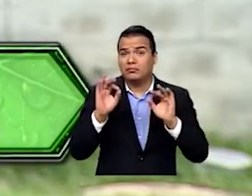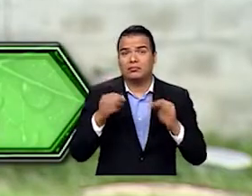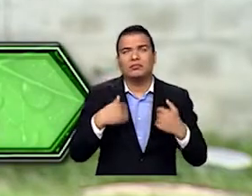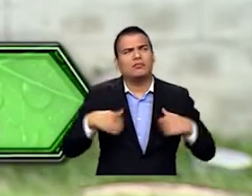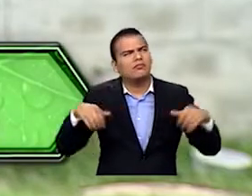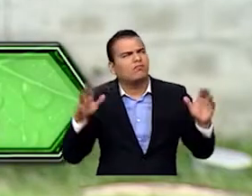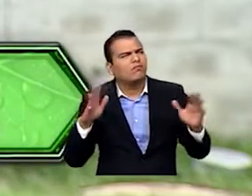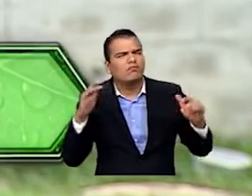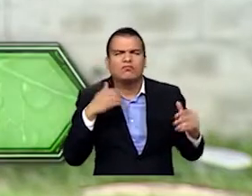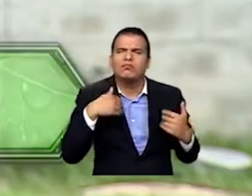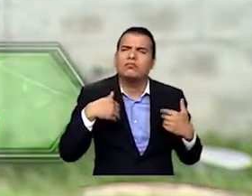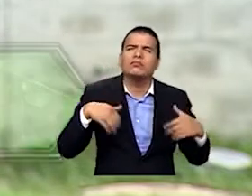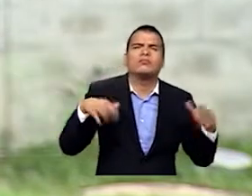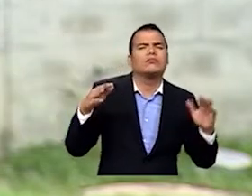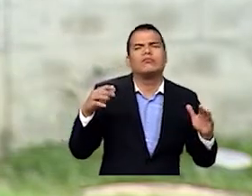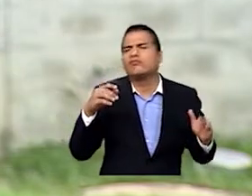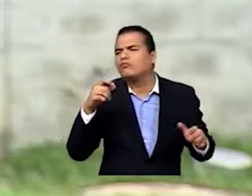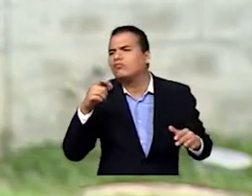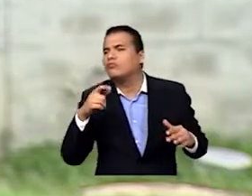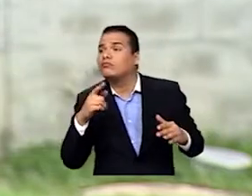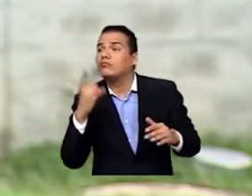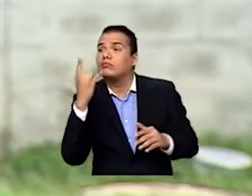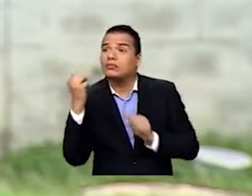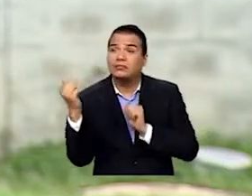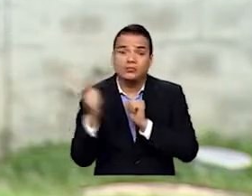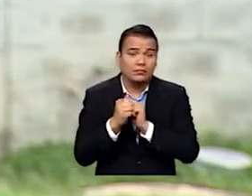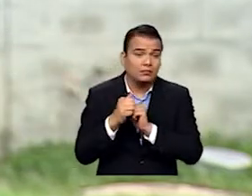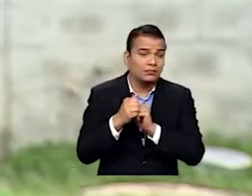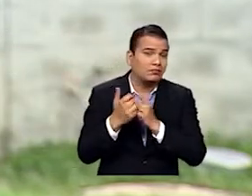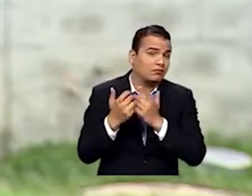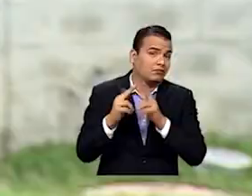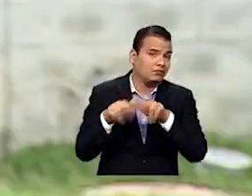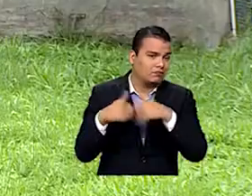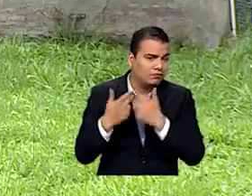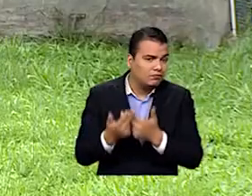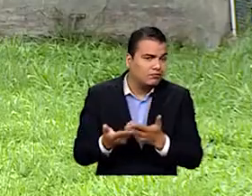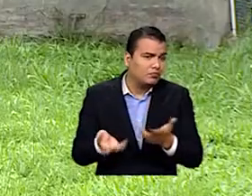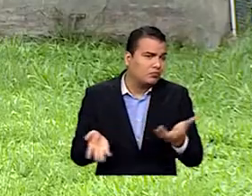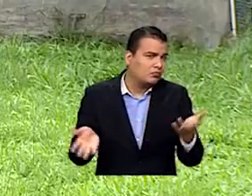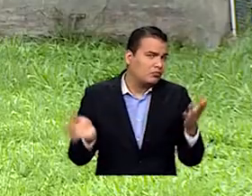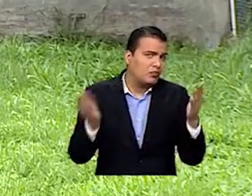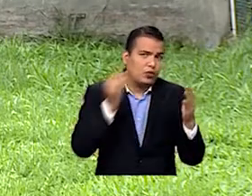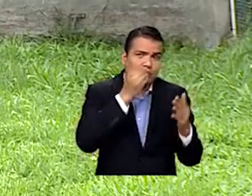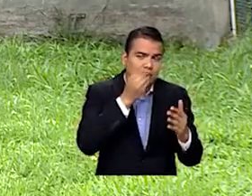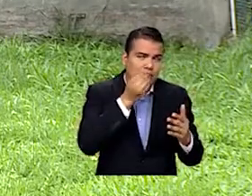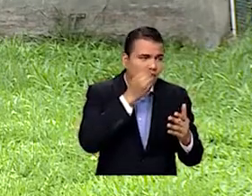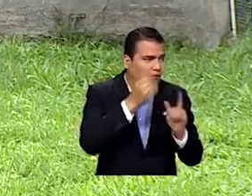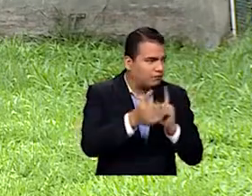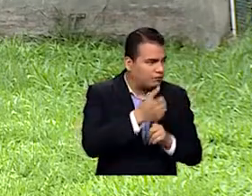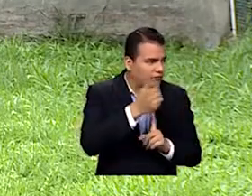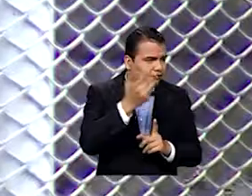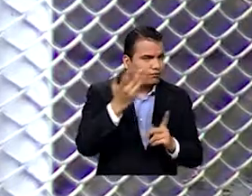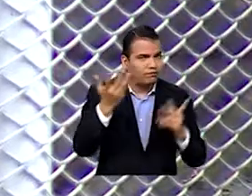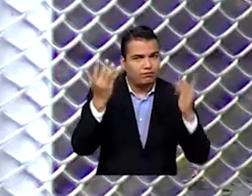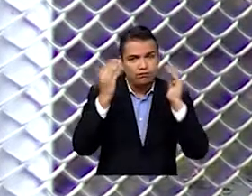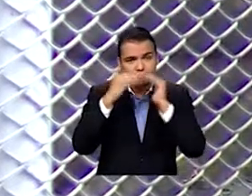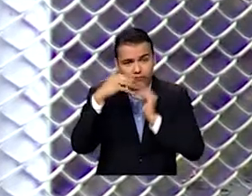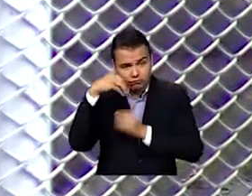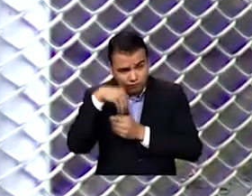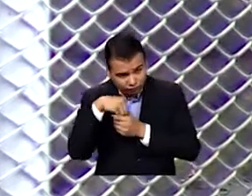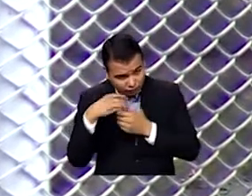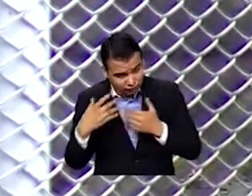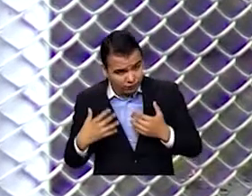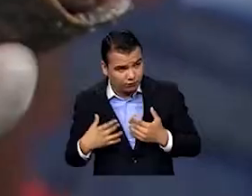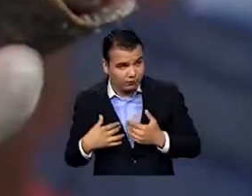se pueda desplazar en búsqueda de pareja, de alimento, de refugio y demás. Muchos de los animales que ingresan al centro producto de rescates